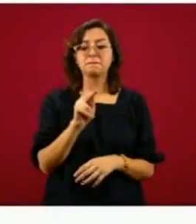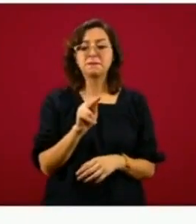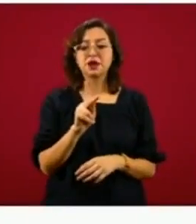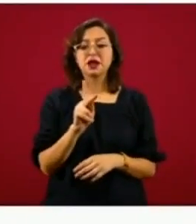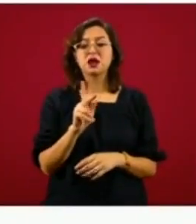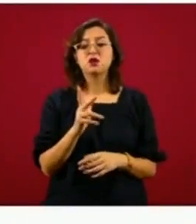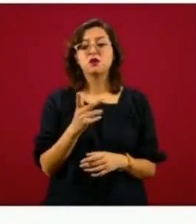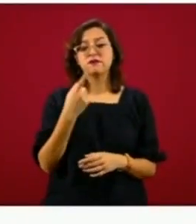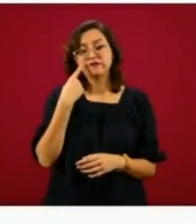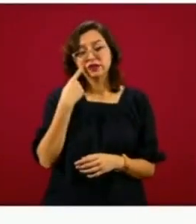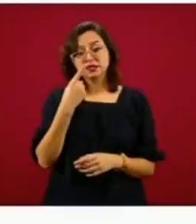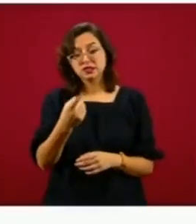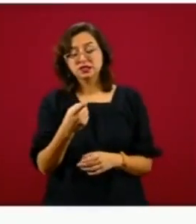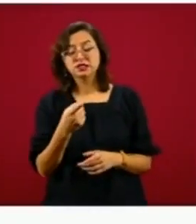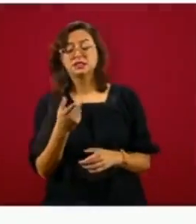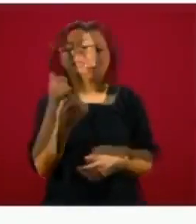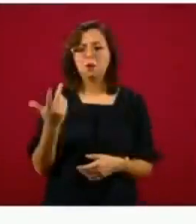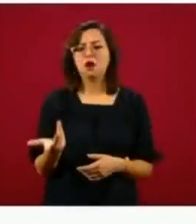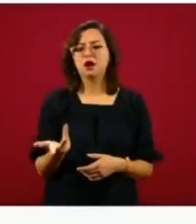se han registrado por lo menos